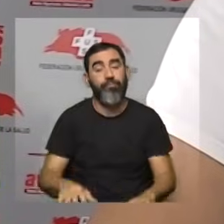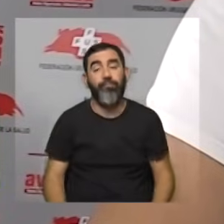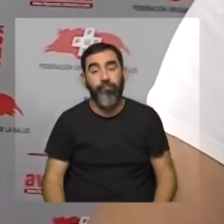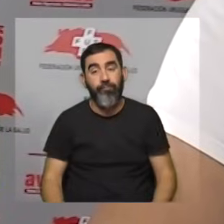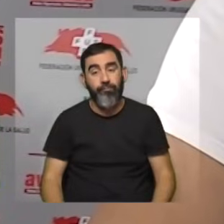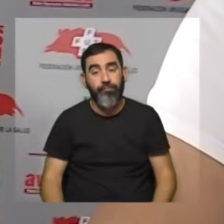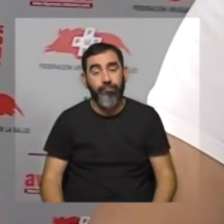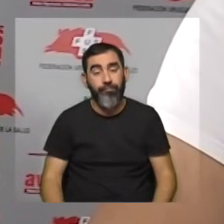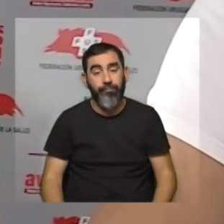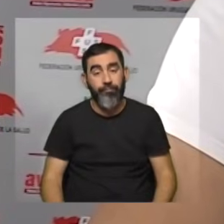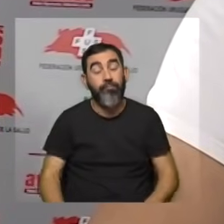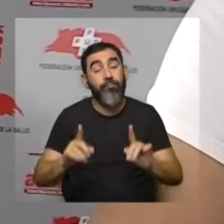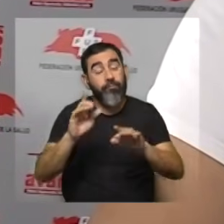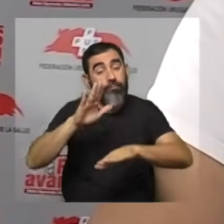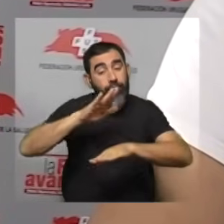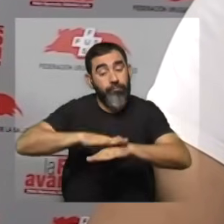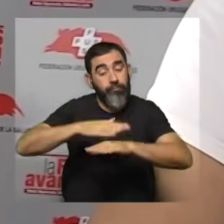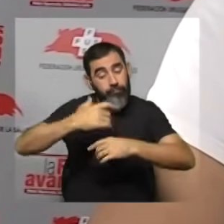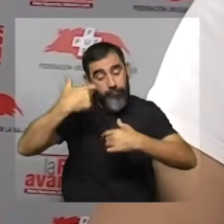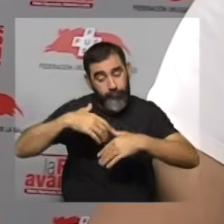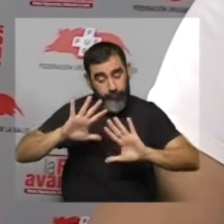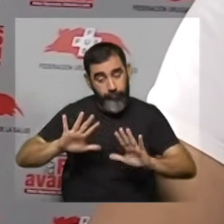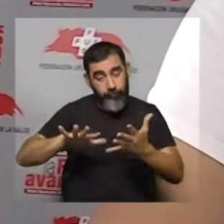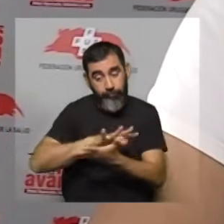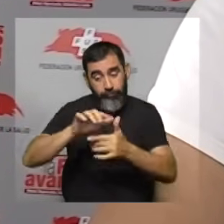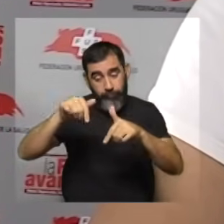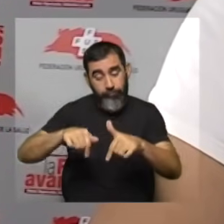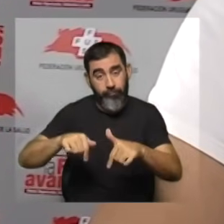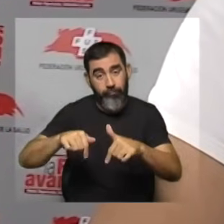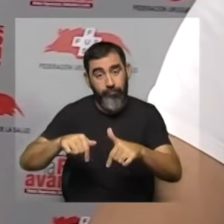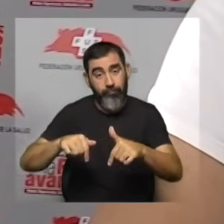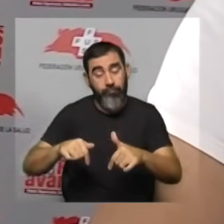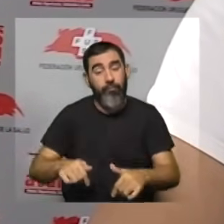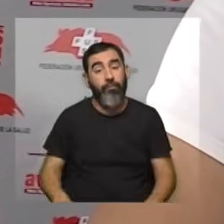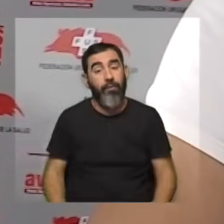la responsabilidad que le cabe y que tuvo